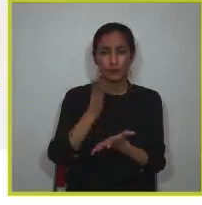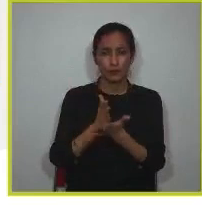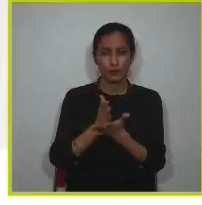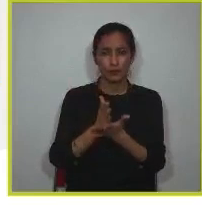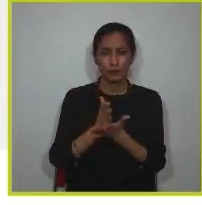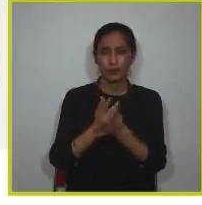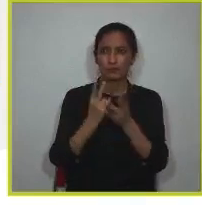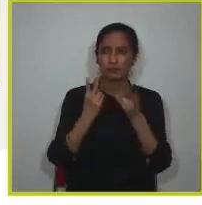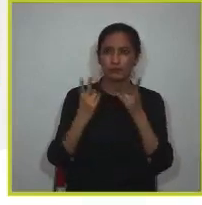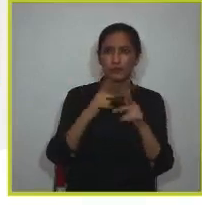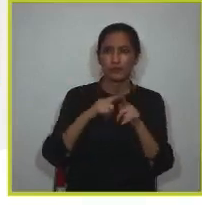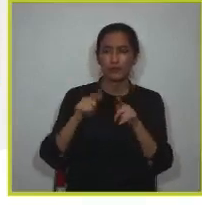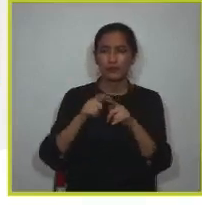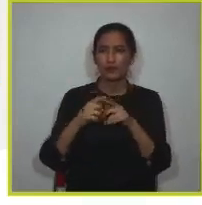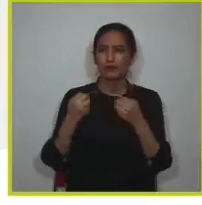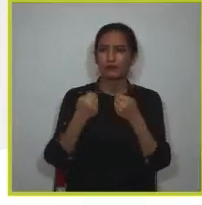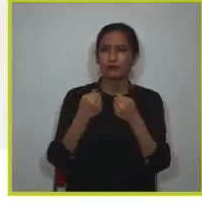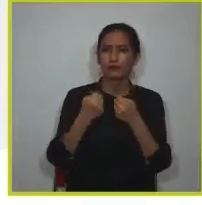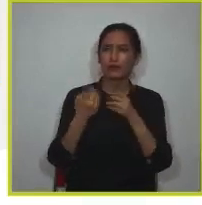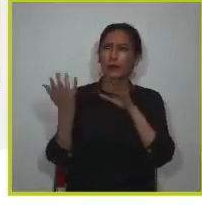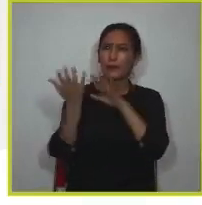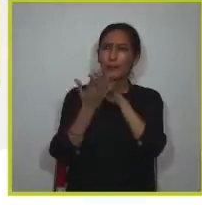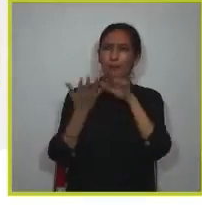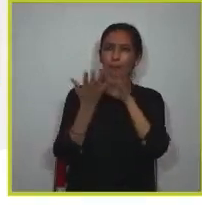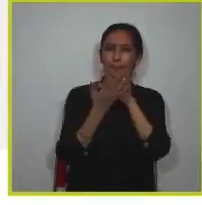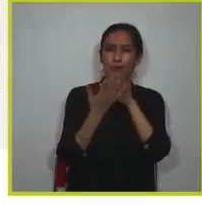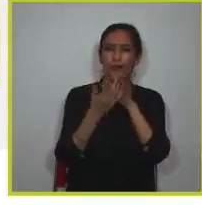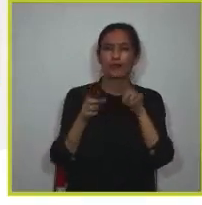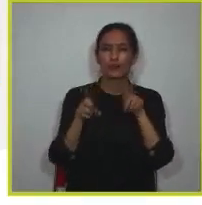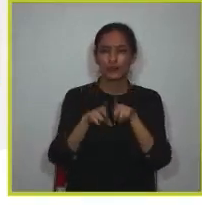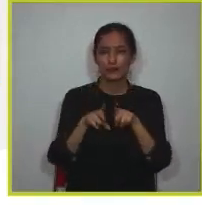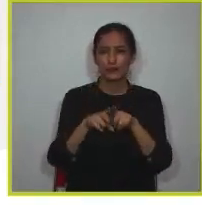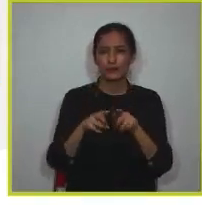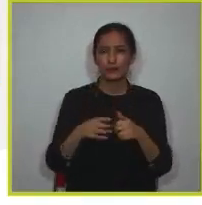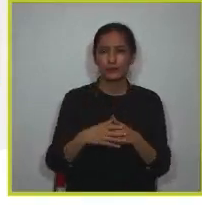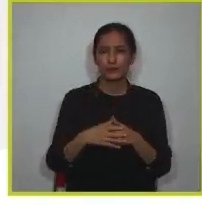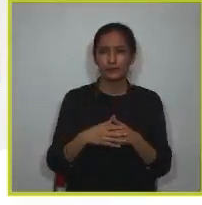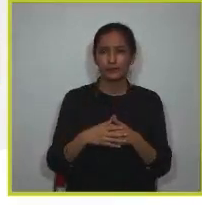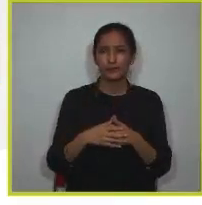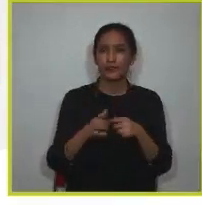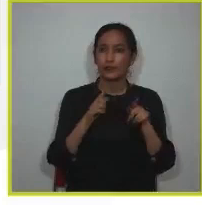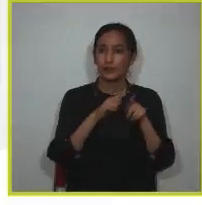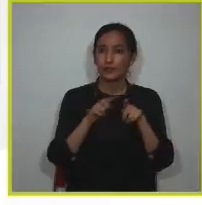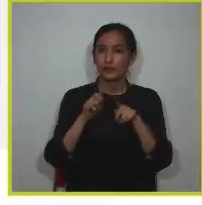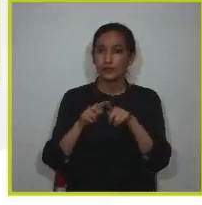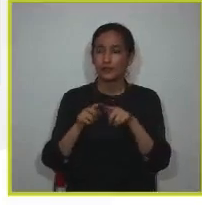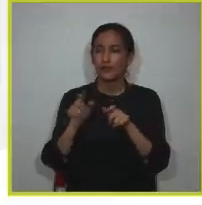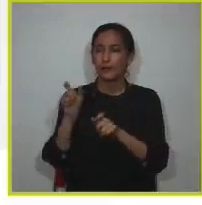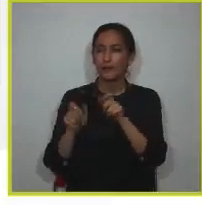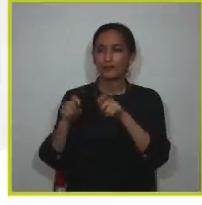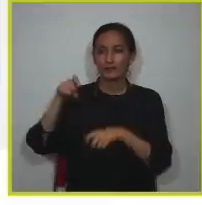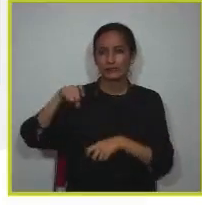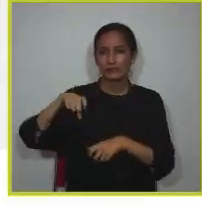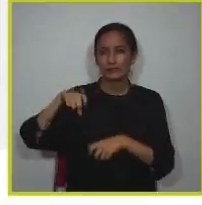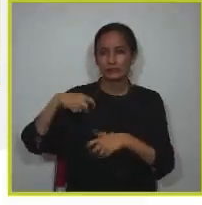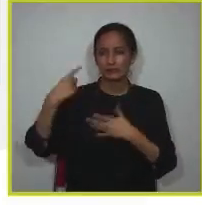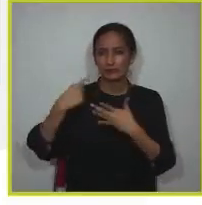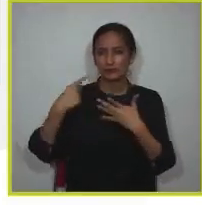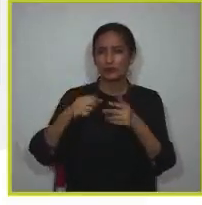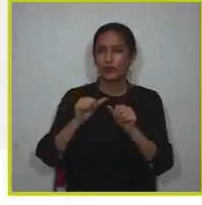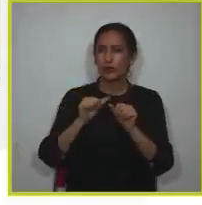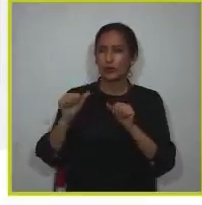vinculada a la conflictividad socioambiental y las demandas de la población en zonas